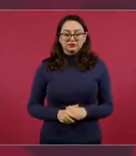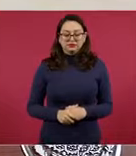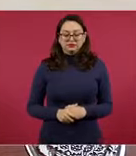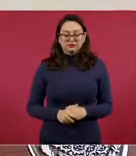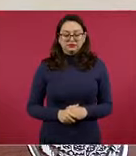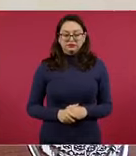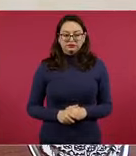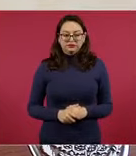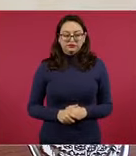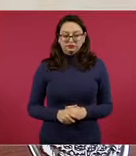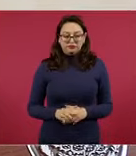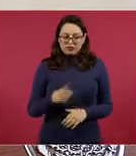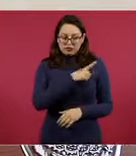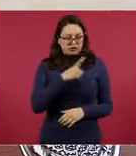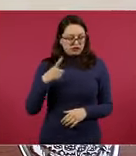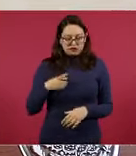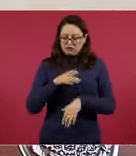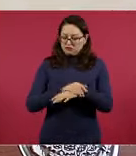Ya no.